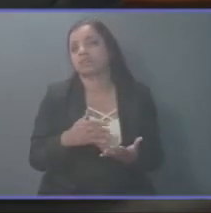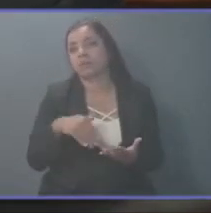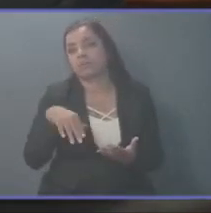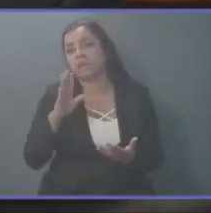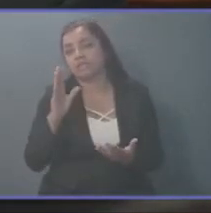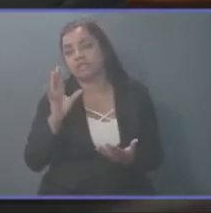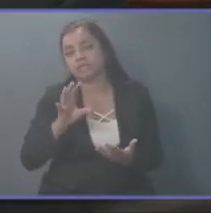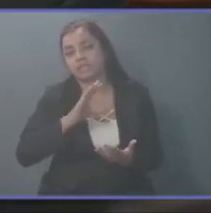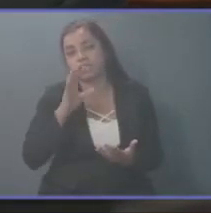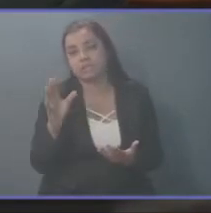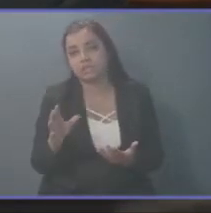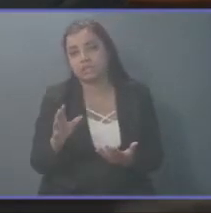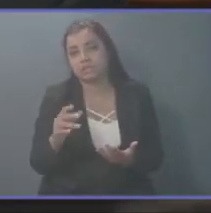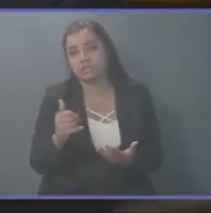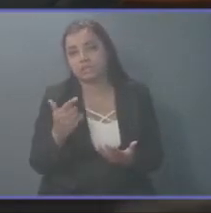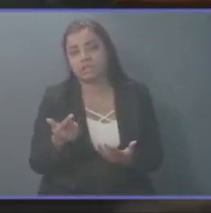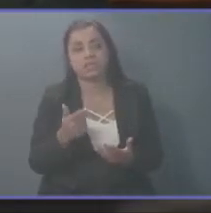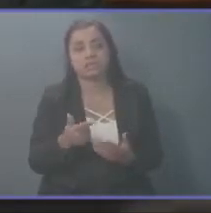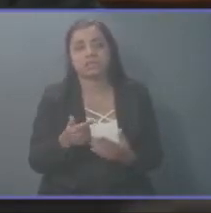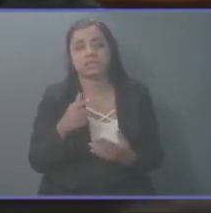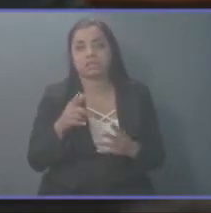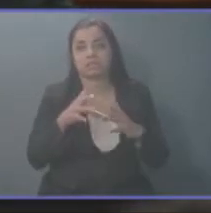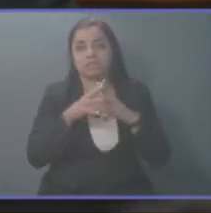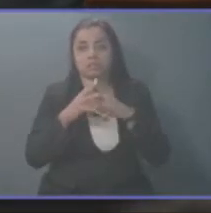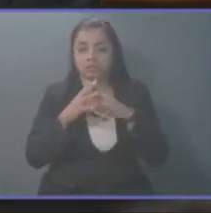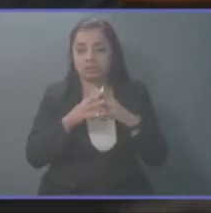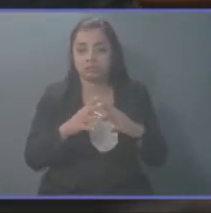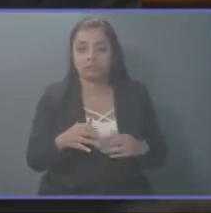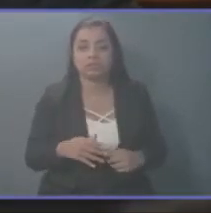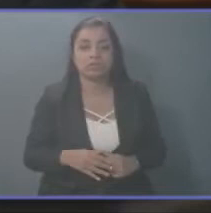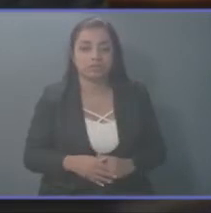todo en los Estados Unidos.